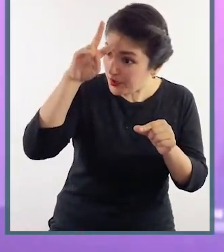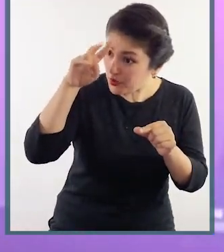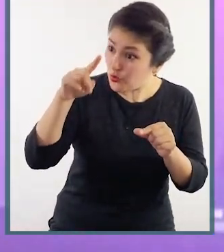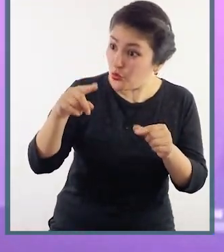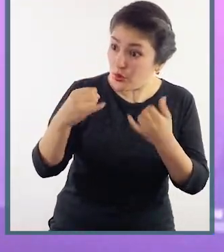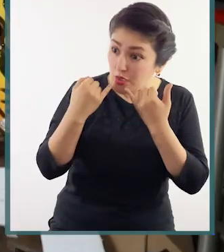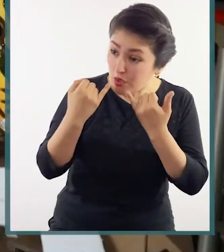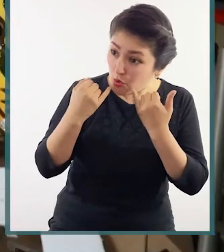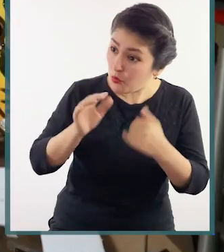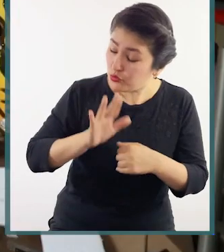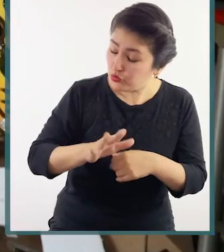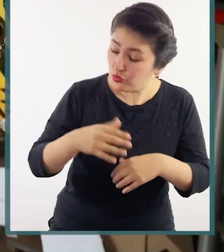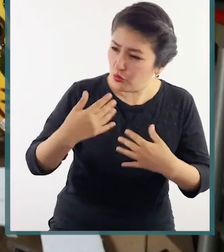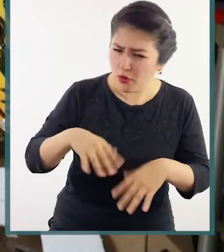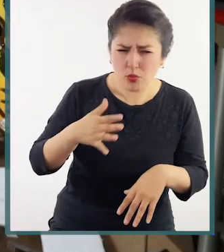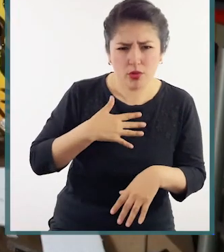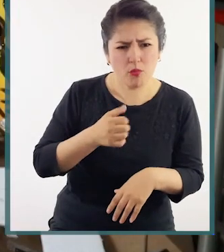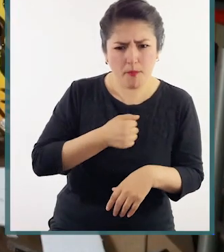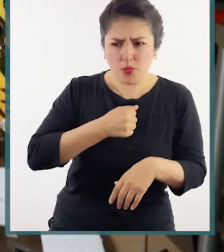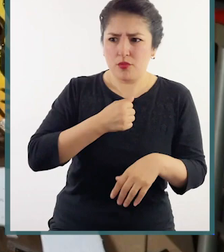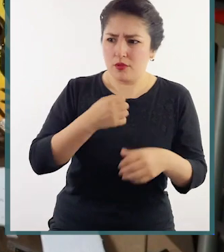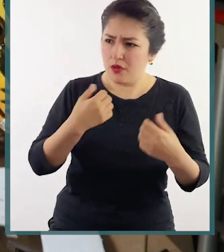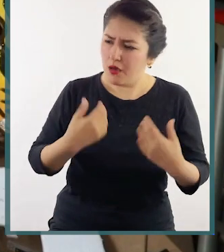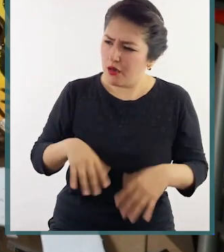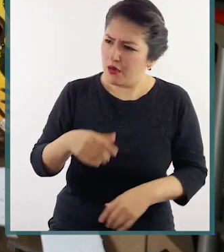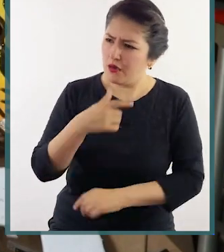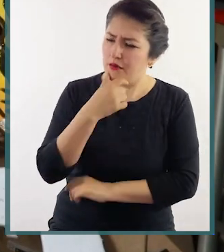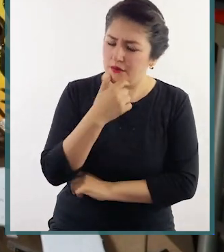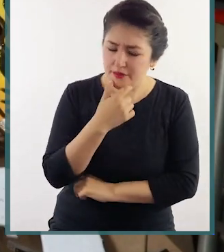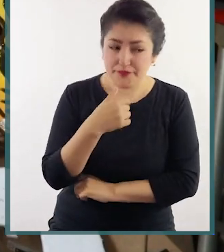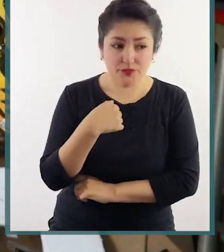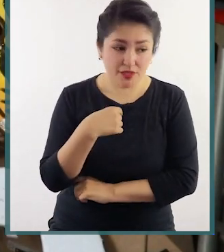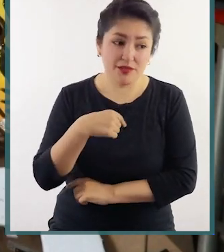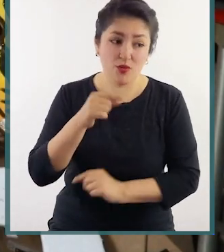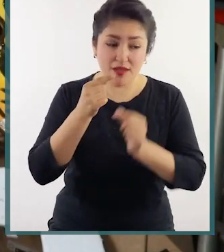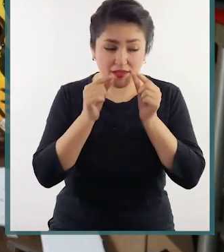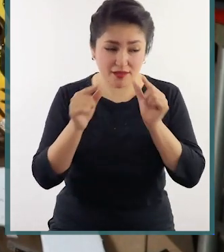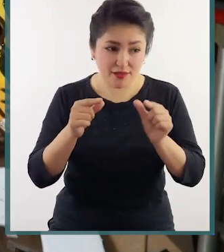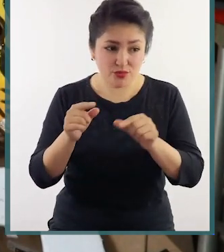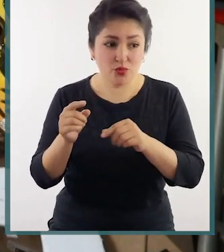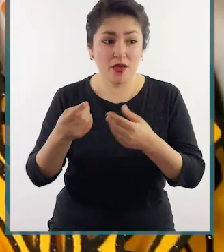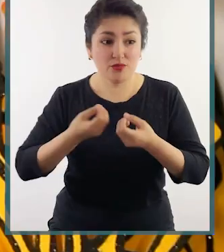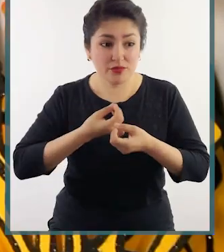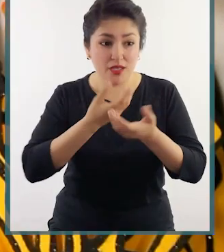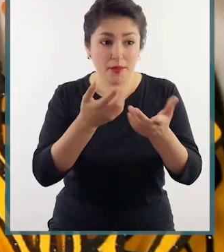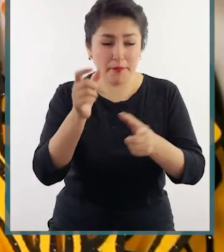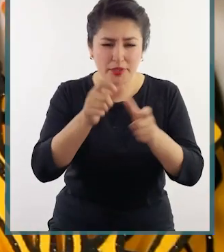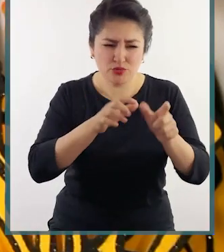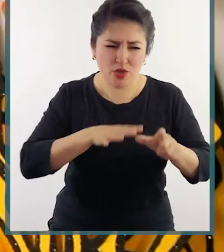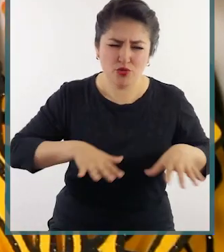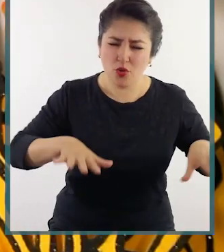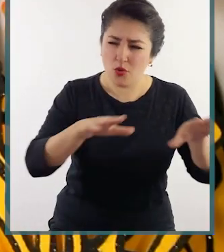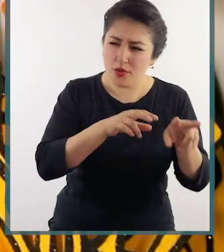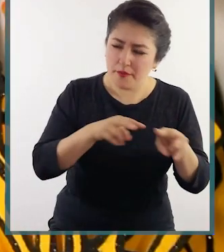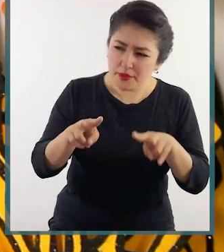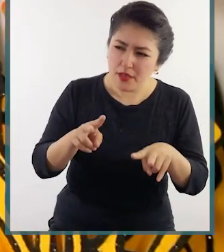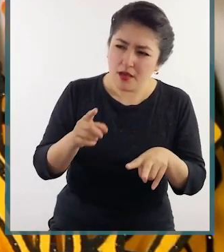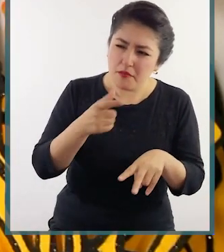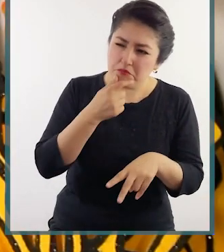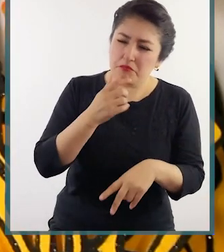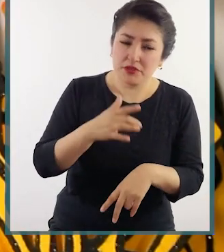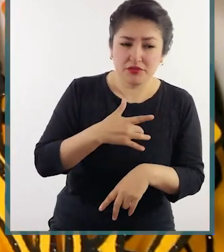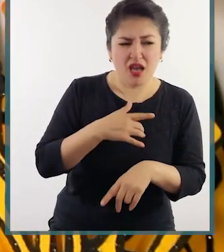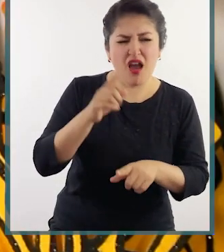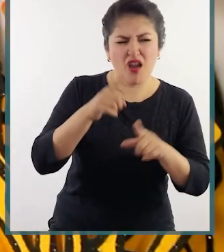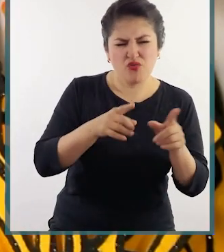Perú, y hay un choque ahí. Creo que el quechua a mí me ayuda a sensibilizar bastante a las personas. Así me quieran